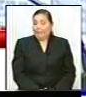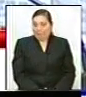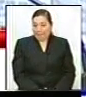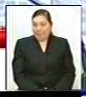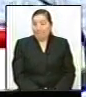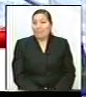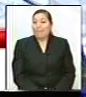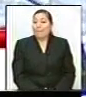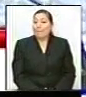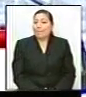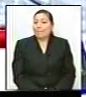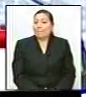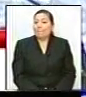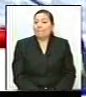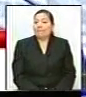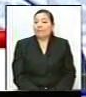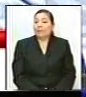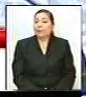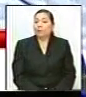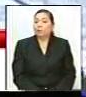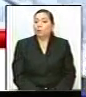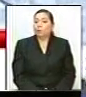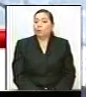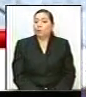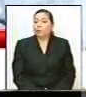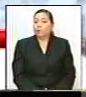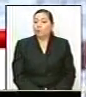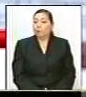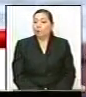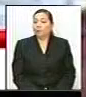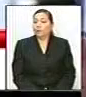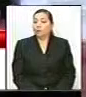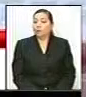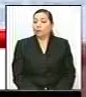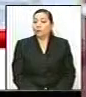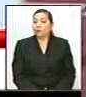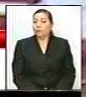gracias, congresista. Tiene su palabra el congresista Marco Mirachiro.